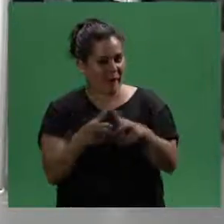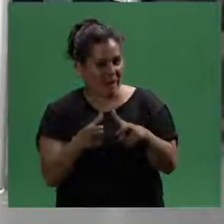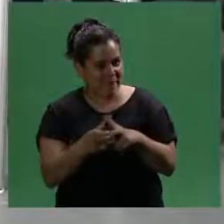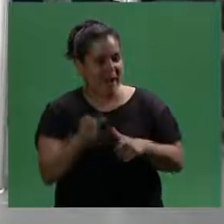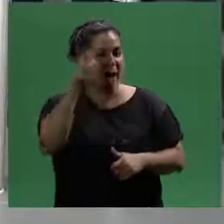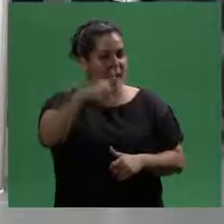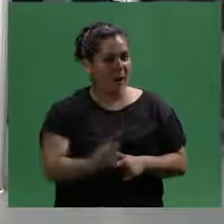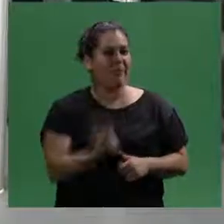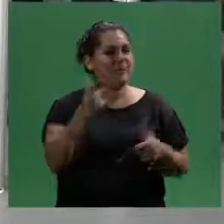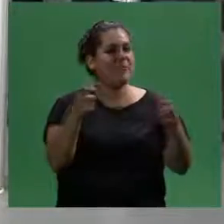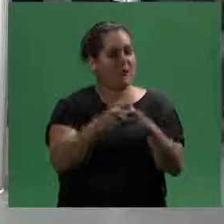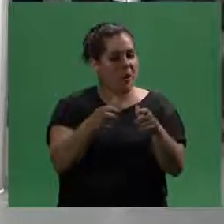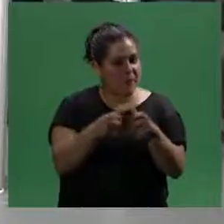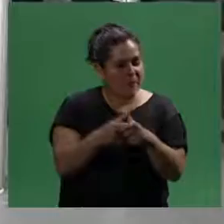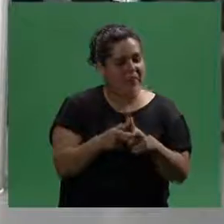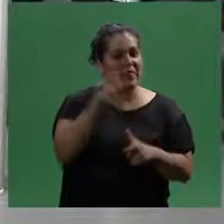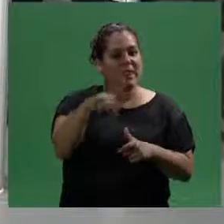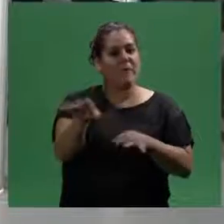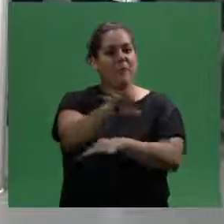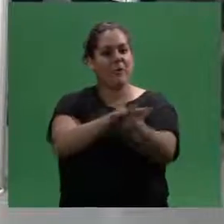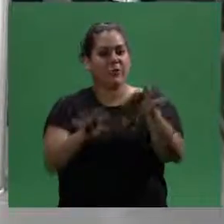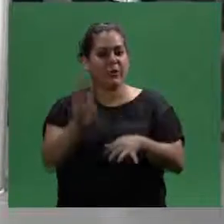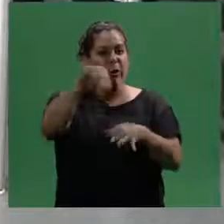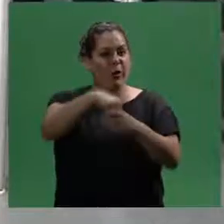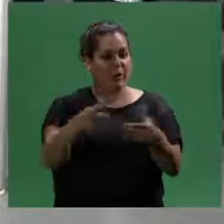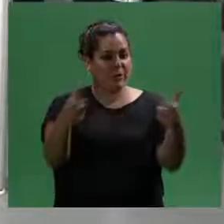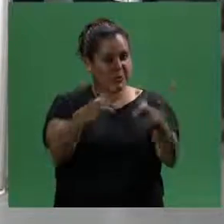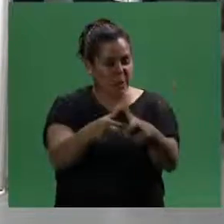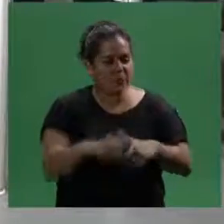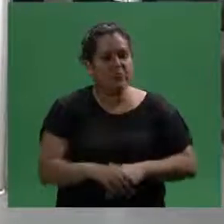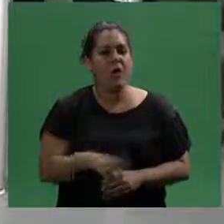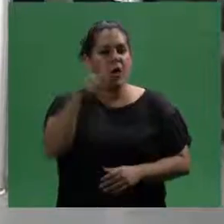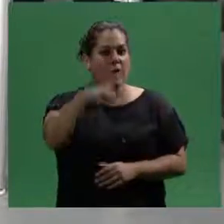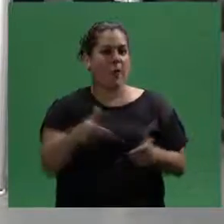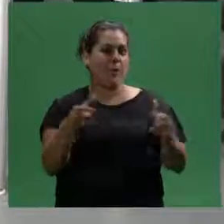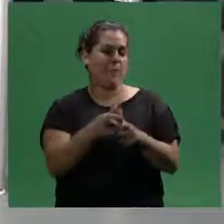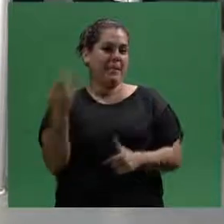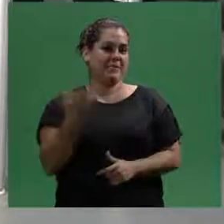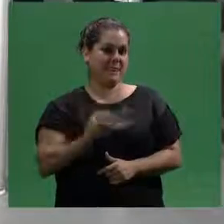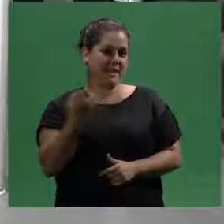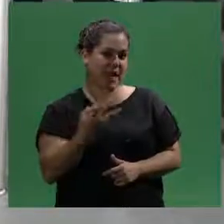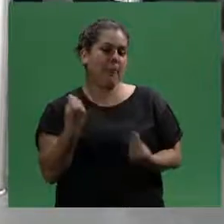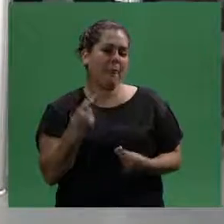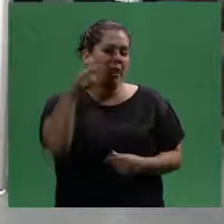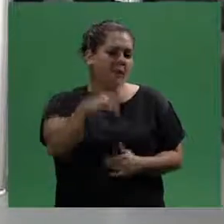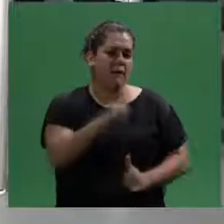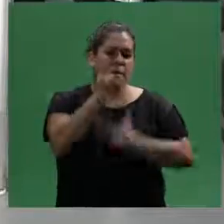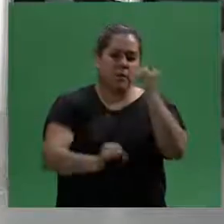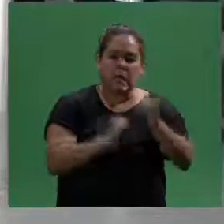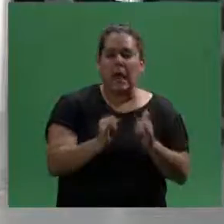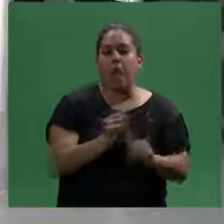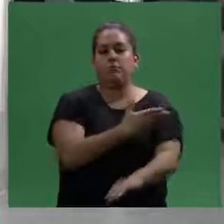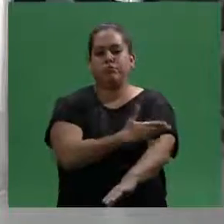programa de este ciclo de Proyecto en Comisión y hoy es un programa muy especial porque vamos a